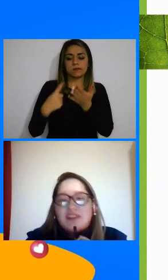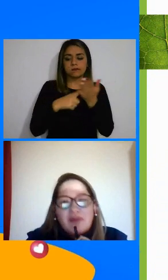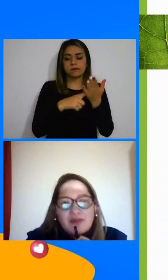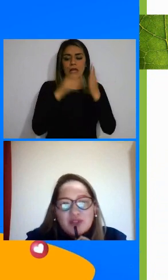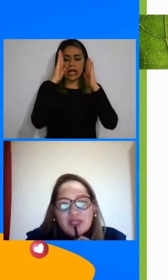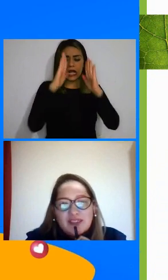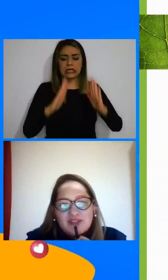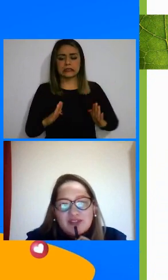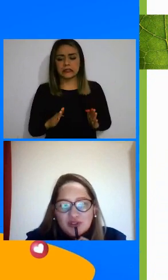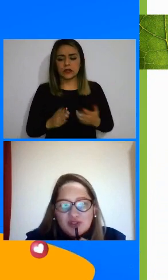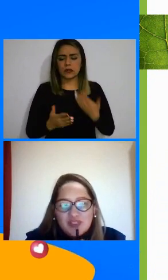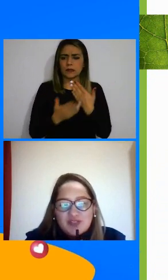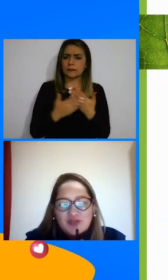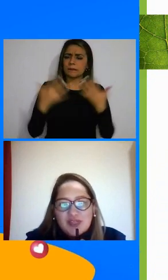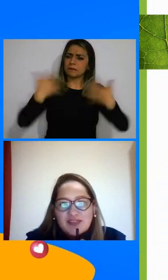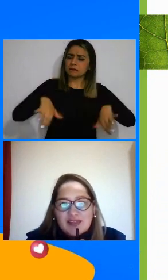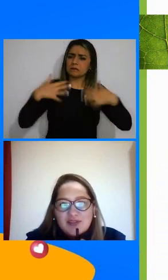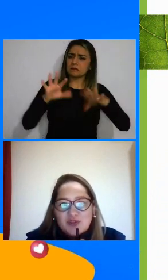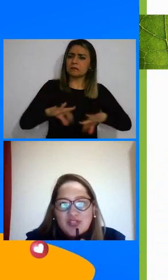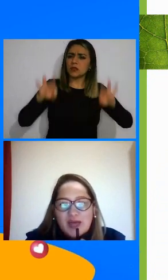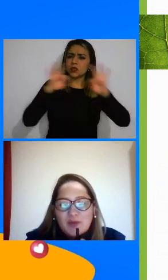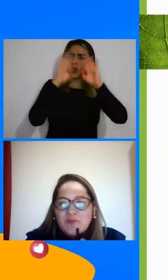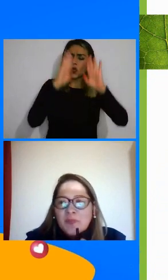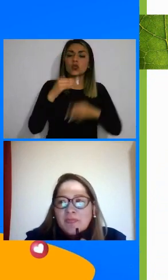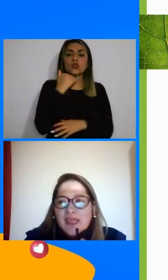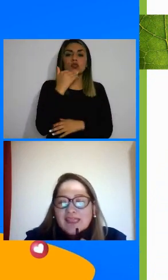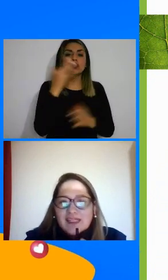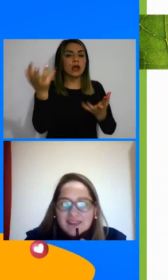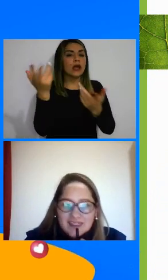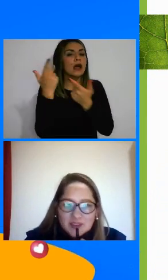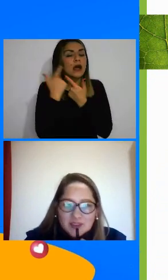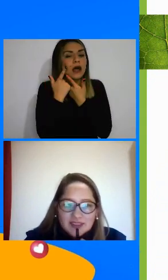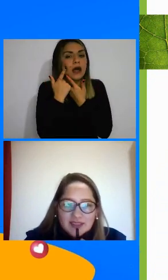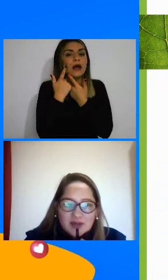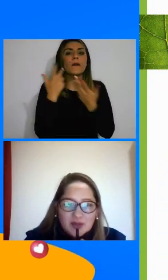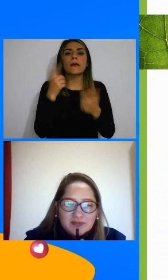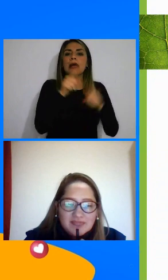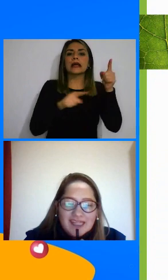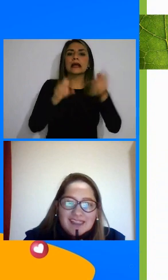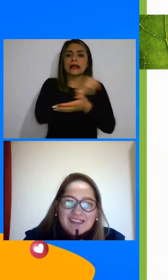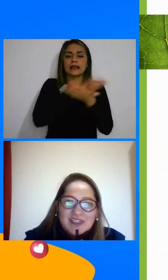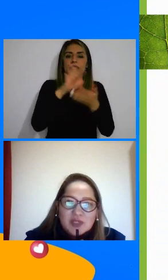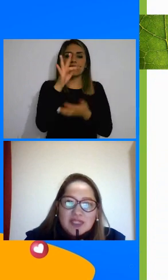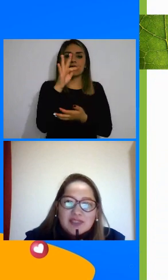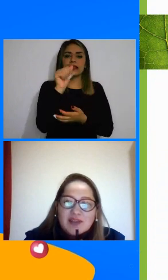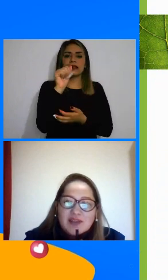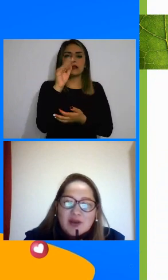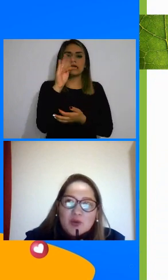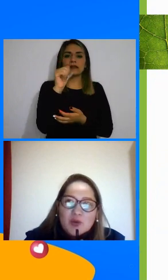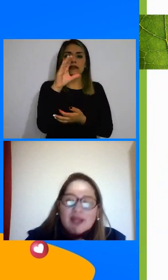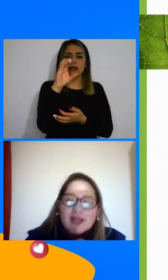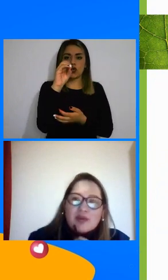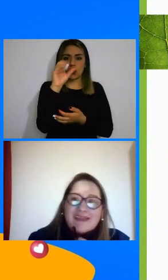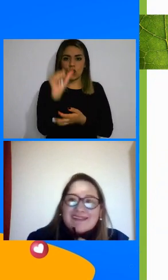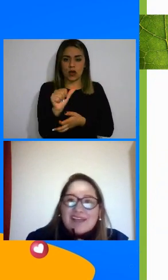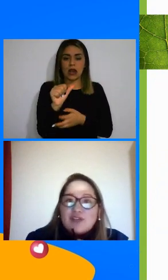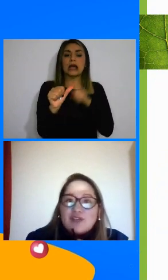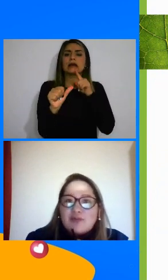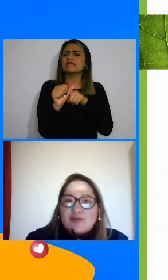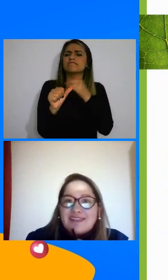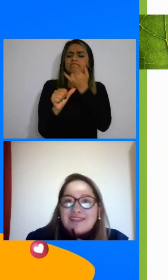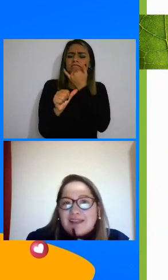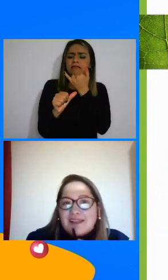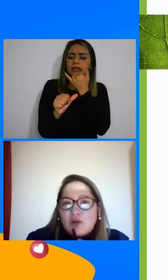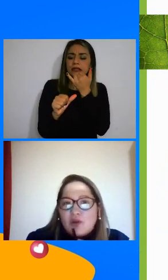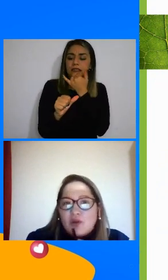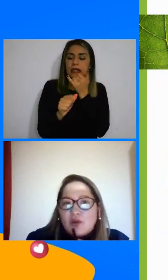y me llamaba mucho la atención, no sé si ustedes han escuchado del desierto de la Tatacoa. En el desierto de la Tatacoa ocurre algo y es que lo